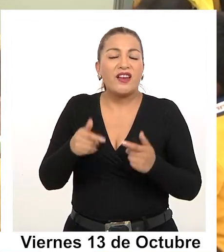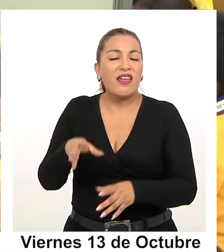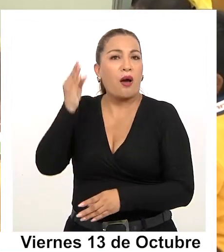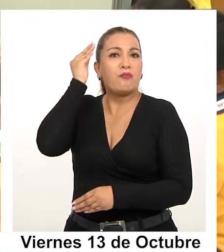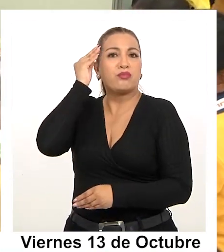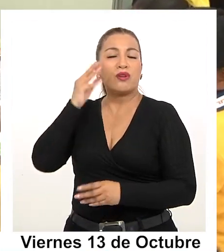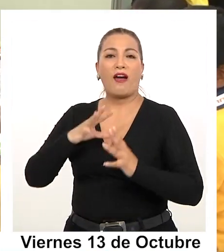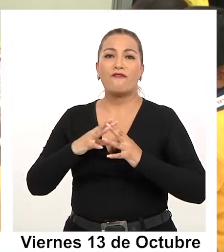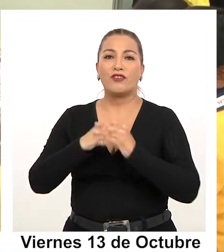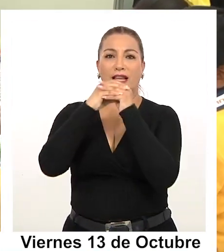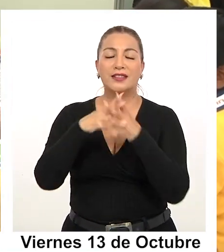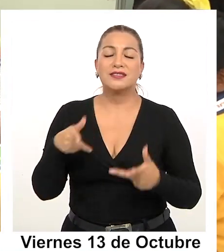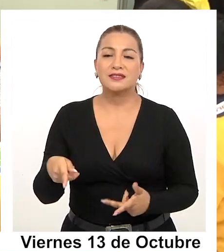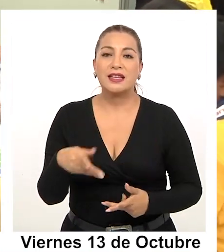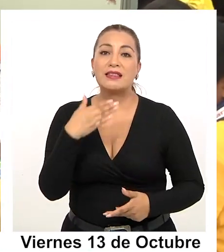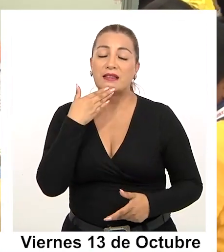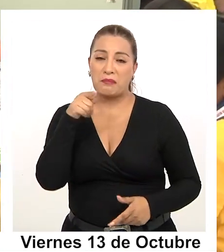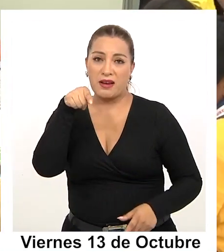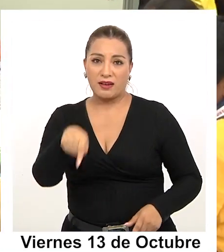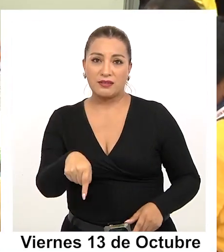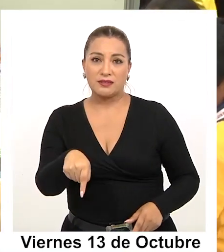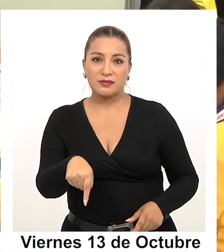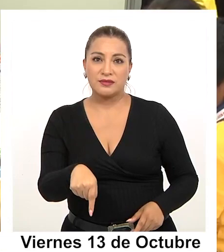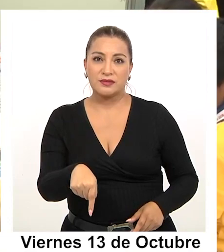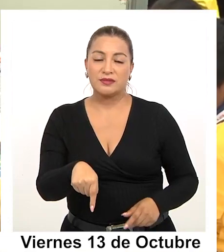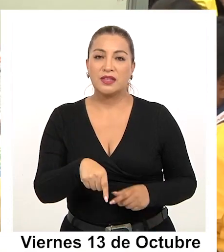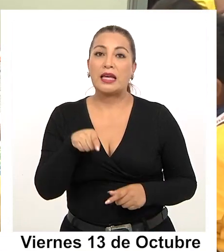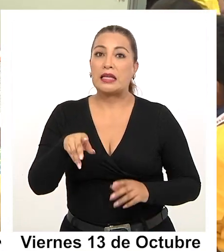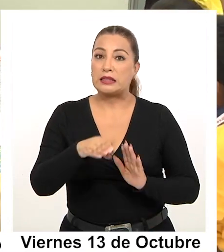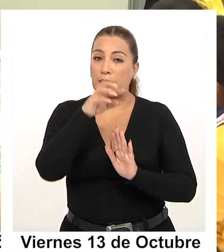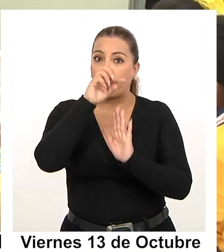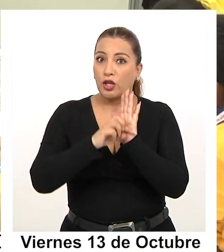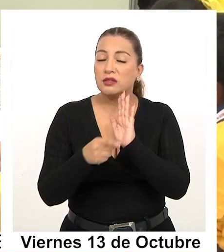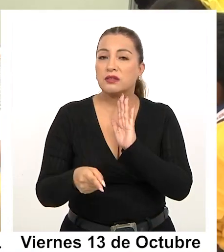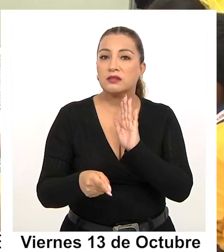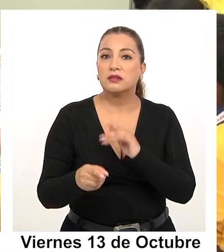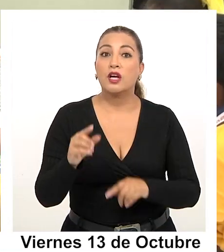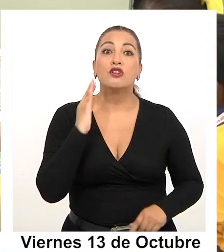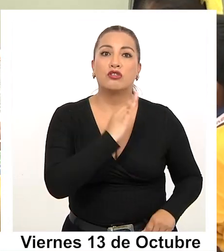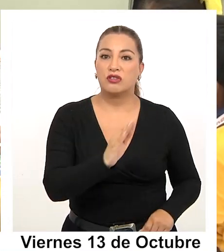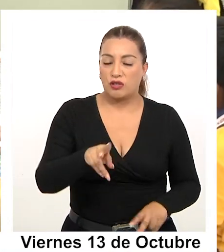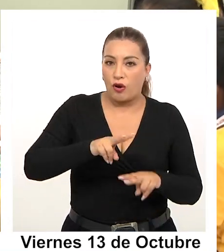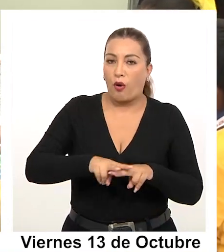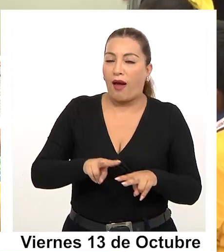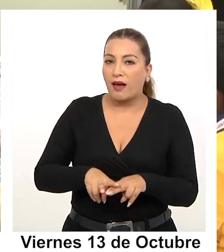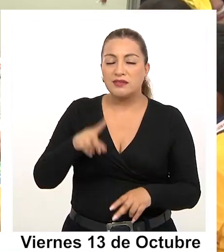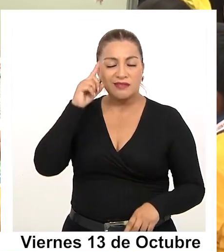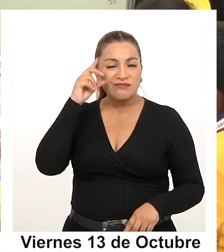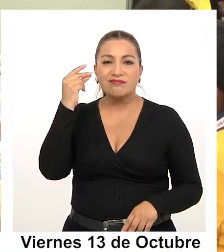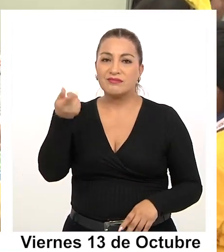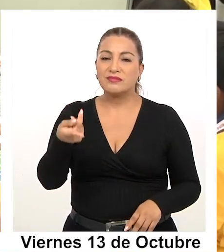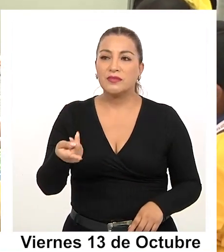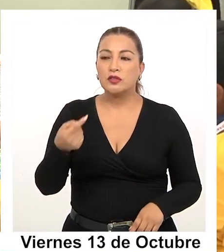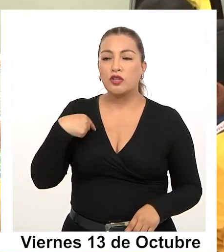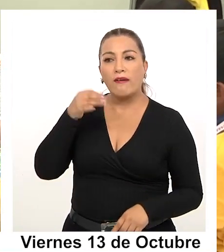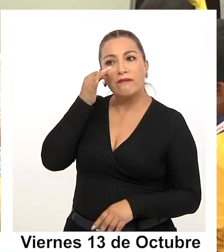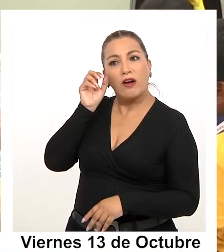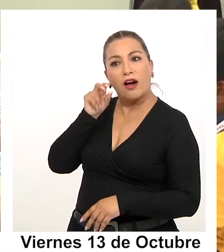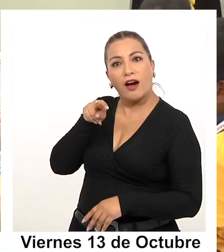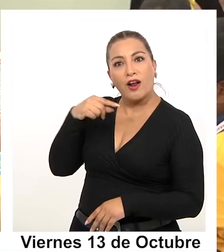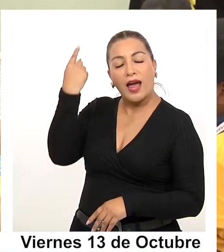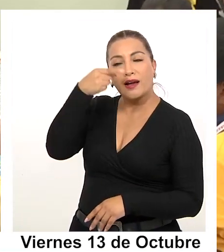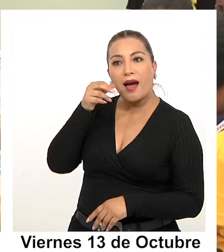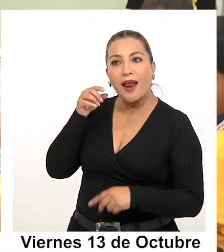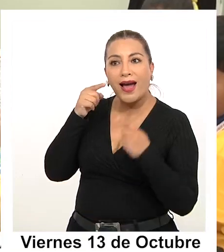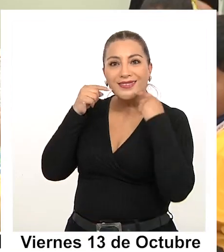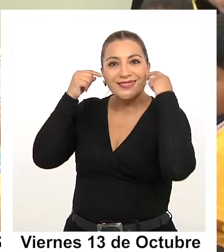habilidades, a fortalecerlas. Y con esto, con este proyecto, ellos lo hacen, lo realizan. Entonces igual uno los ve, ve sus caritas y ellos